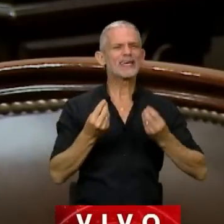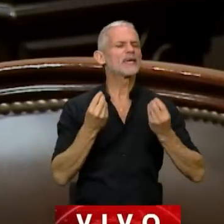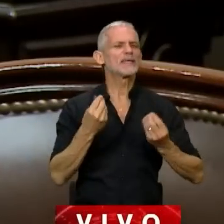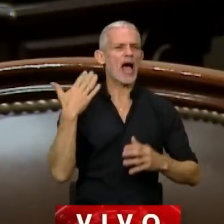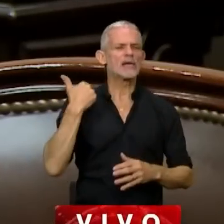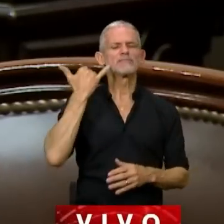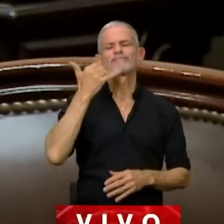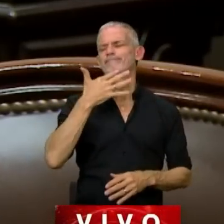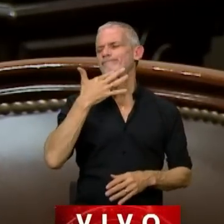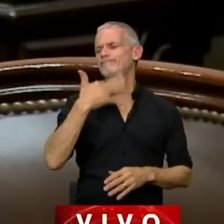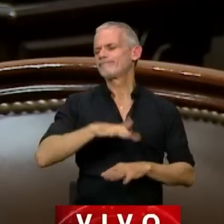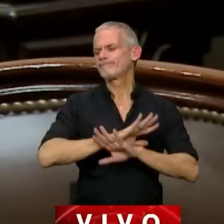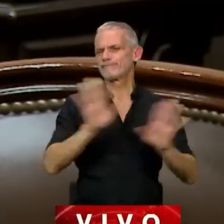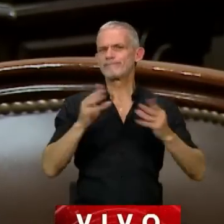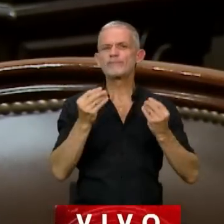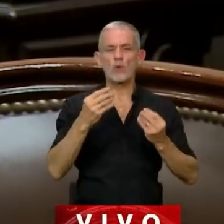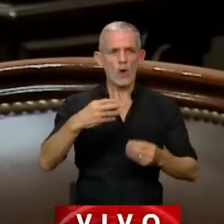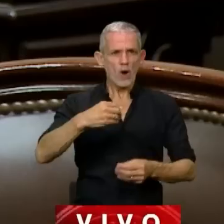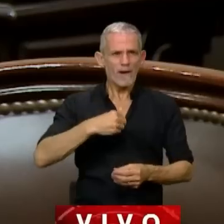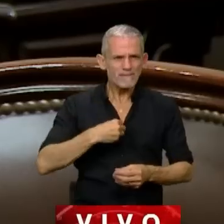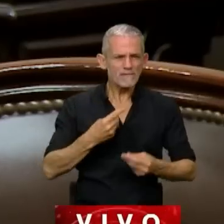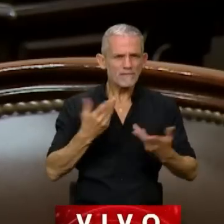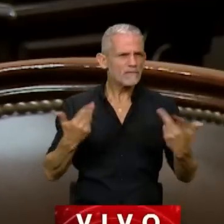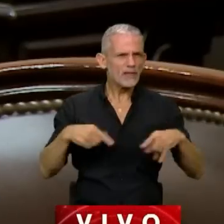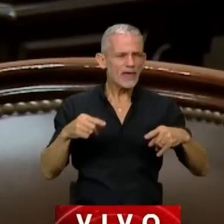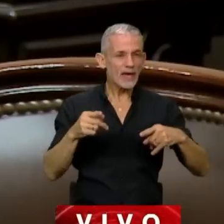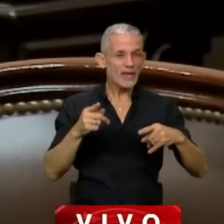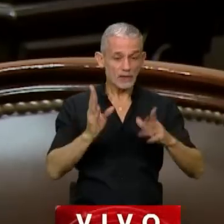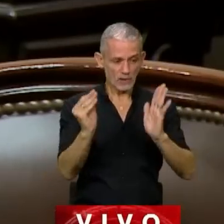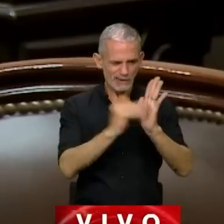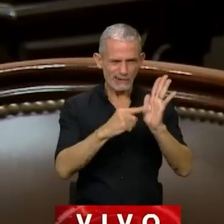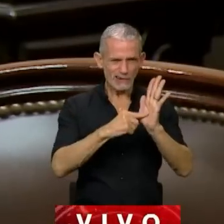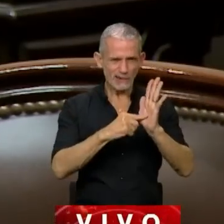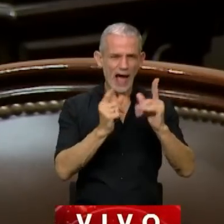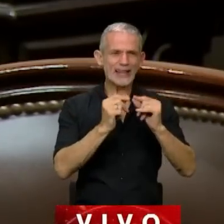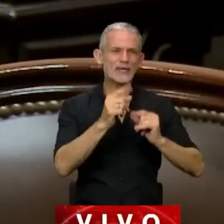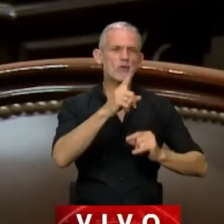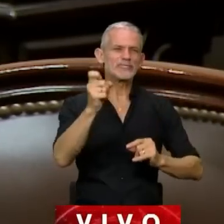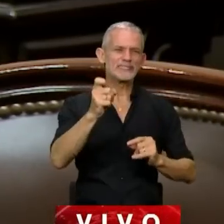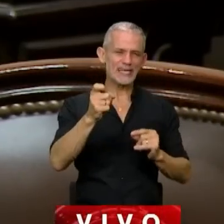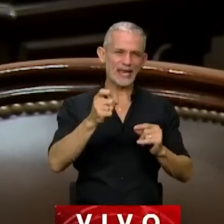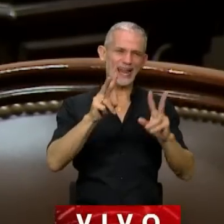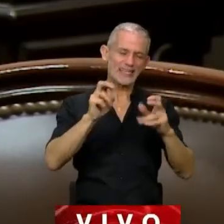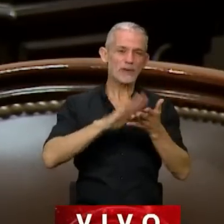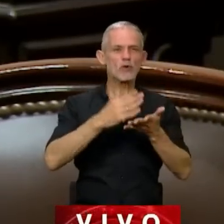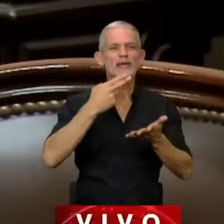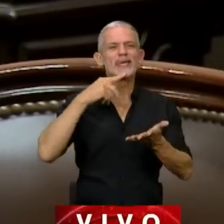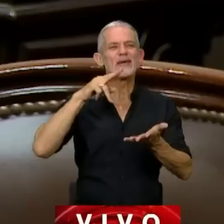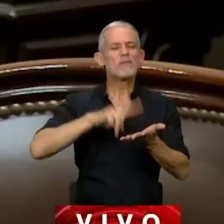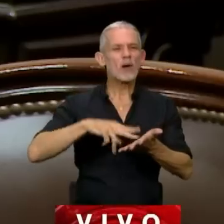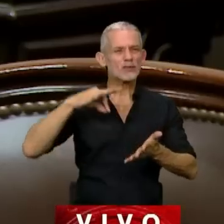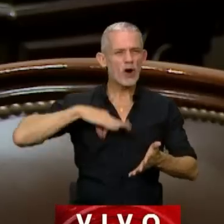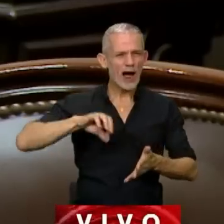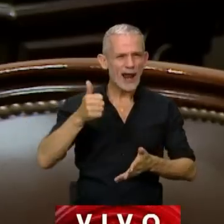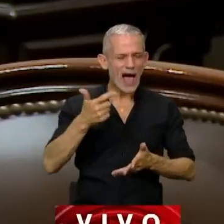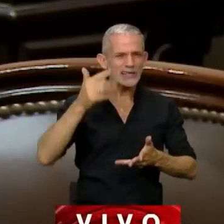presidente, es que la vocación de incorporar el tema de las ganancias, del impuesto a